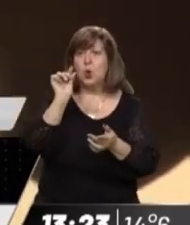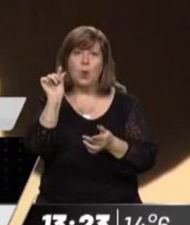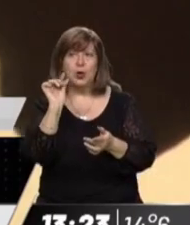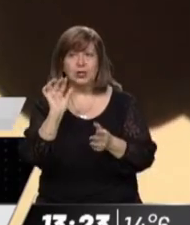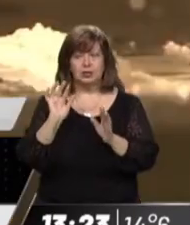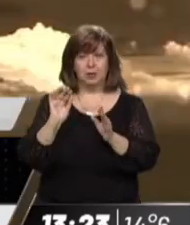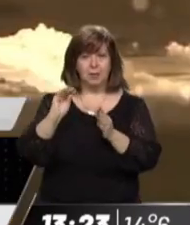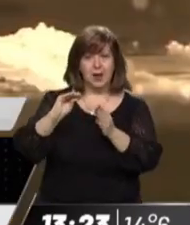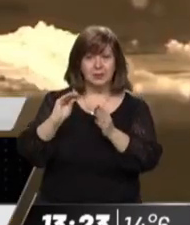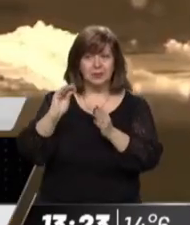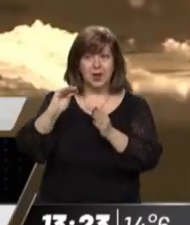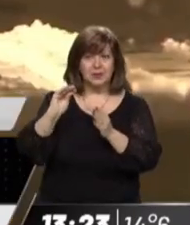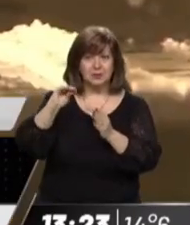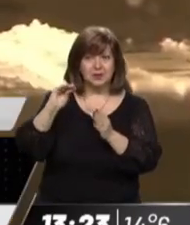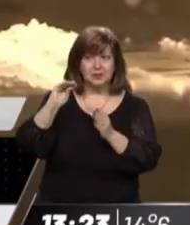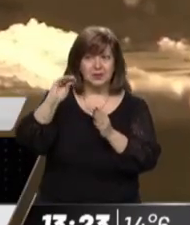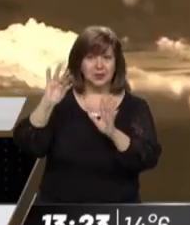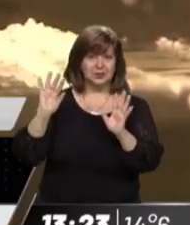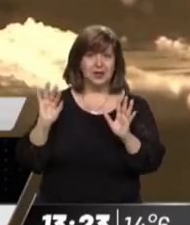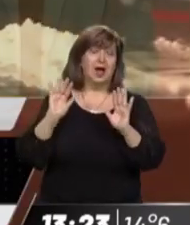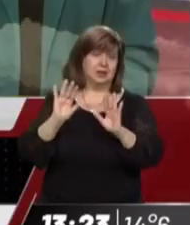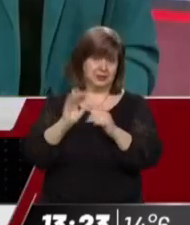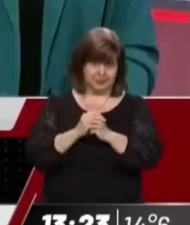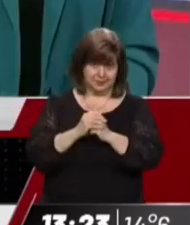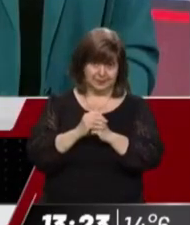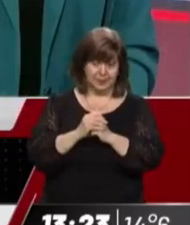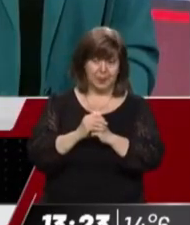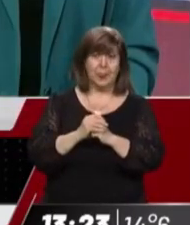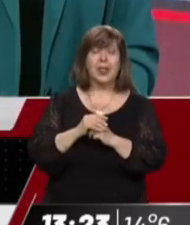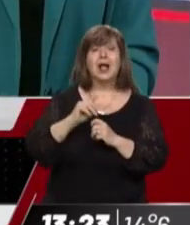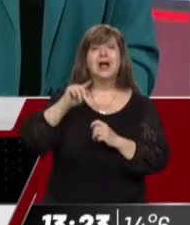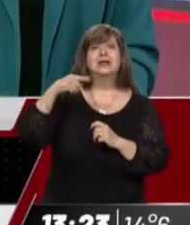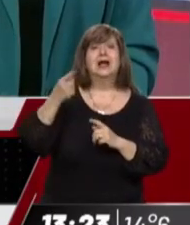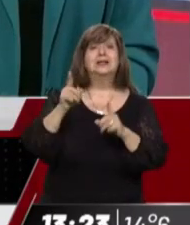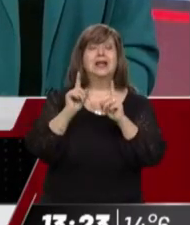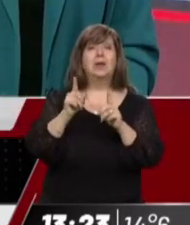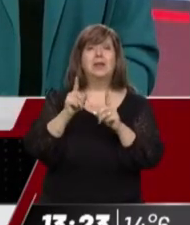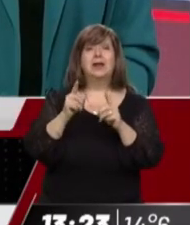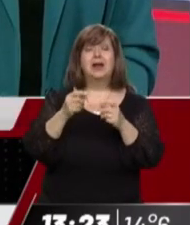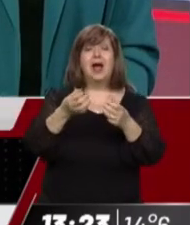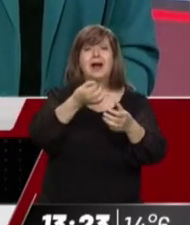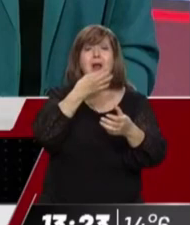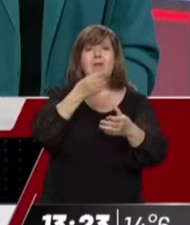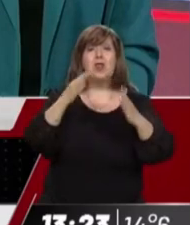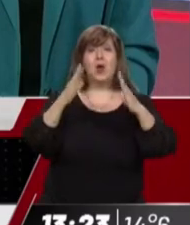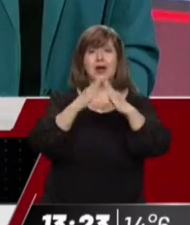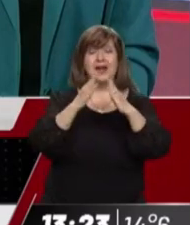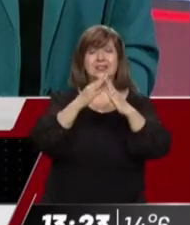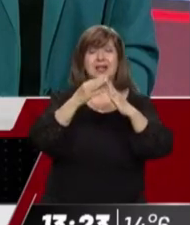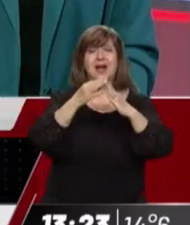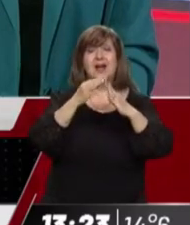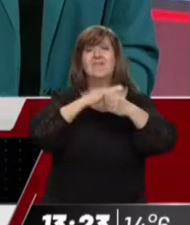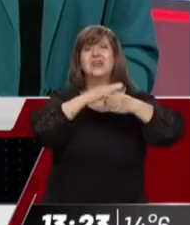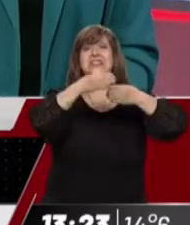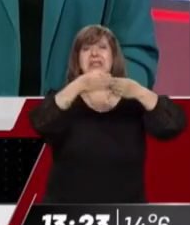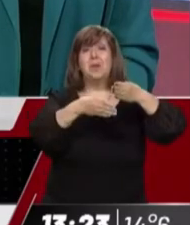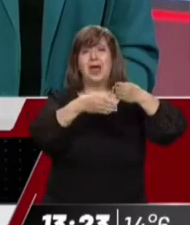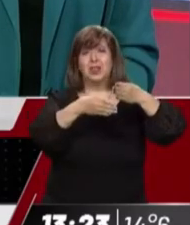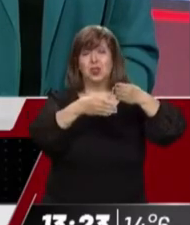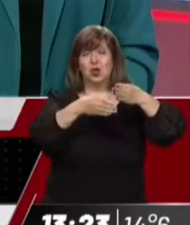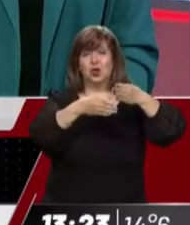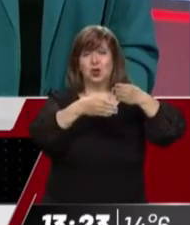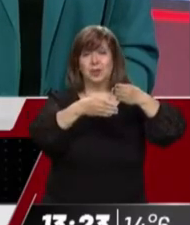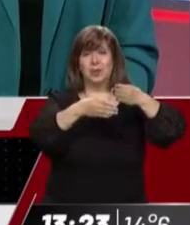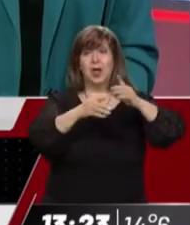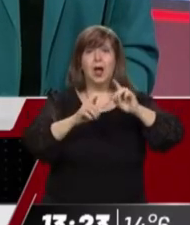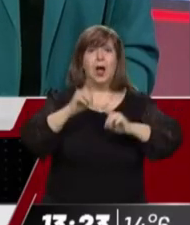ilegales. Arrancamos ayer comentando sobre el uso incluso de medicamentos vencidos y después hay un montón de medicamentos, aquellos que son